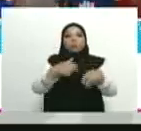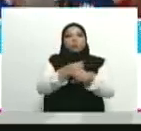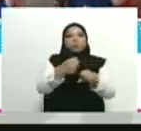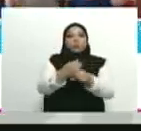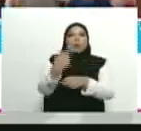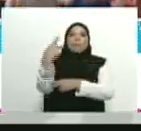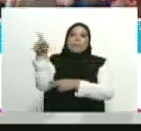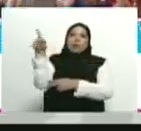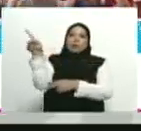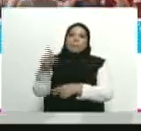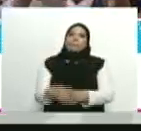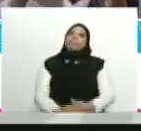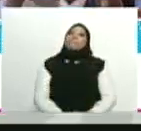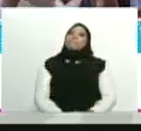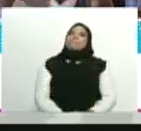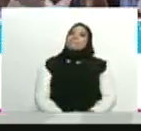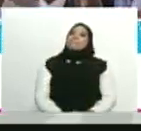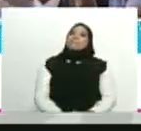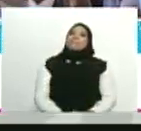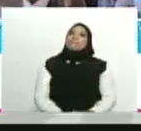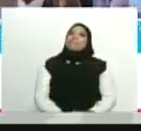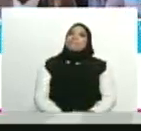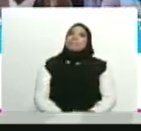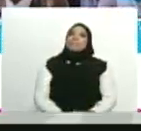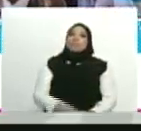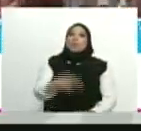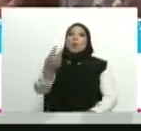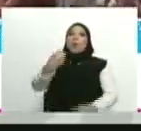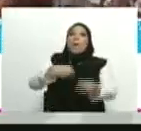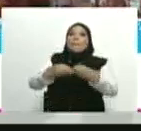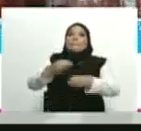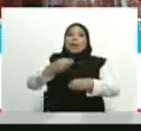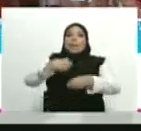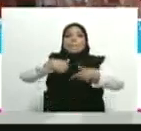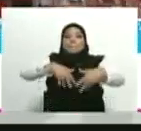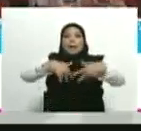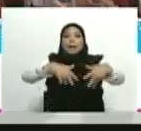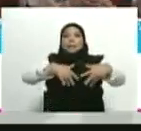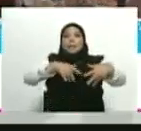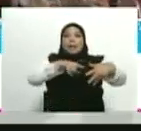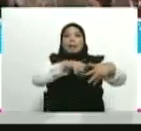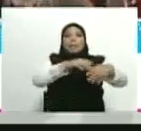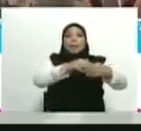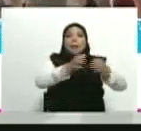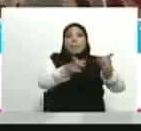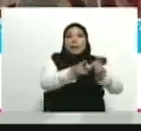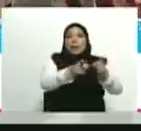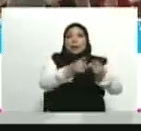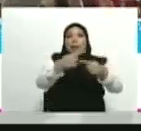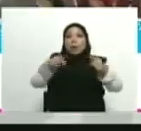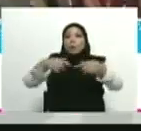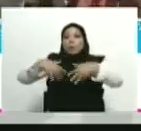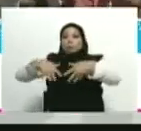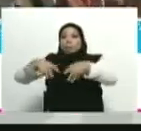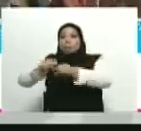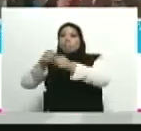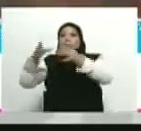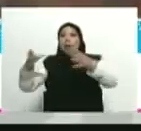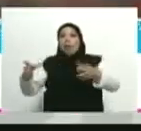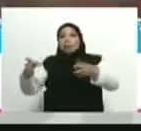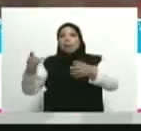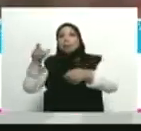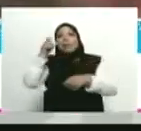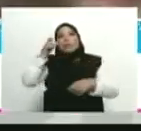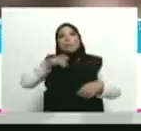parroquia, Náguara, y cada marcha es más grande que la otra. Impresionante, este pueblo cómo está movilizado, cómo está